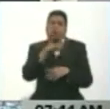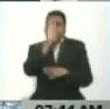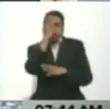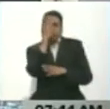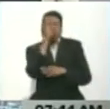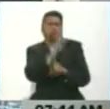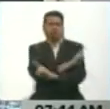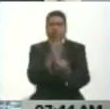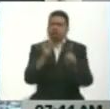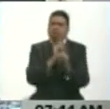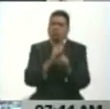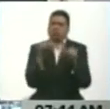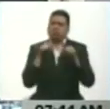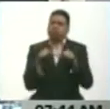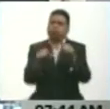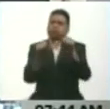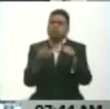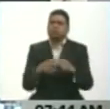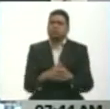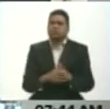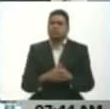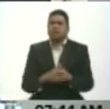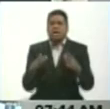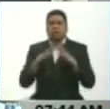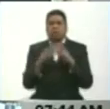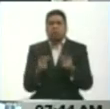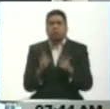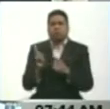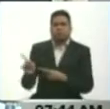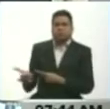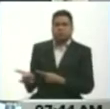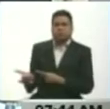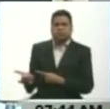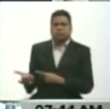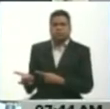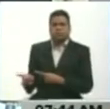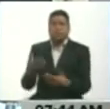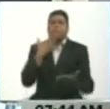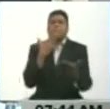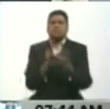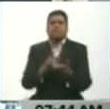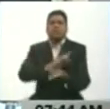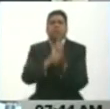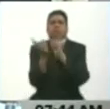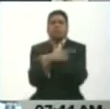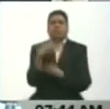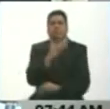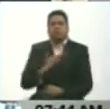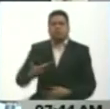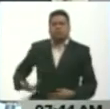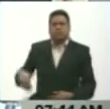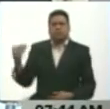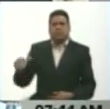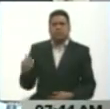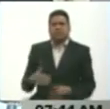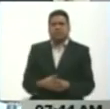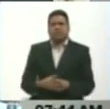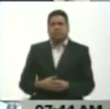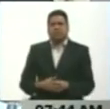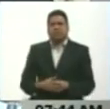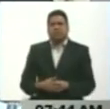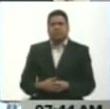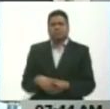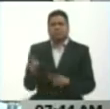para frenar a estos demonios que se desataron pidiendo un referéndum revocatorio sin esperar los laxos establecidos en la ley,